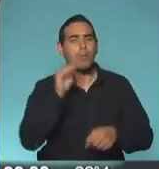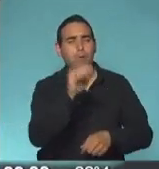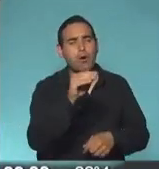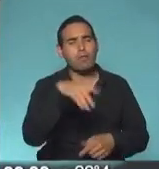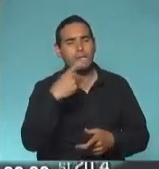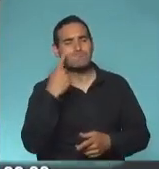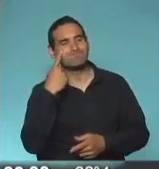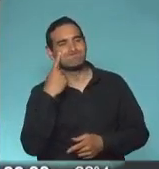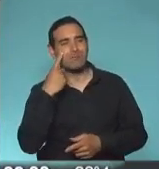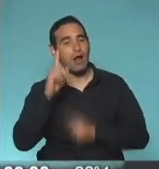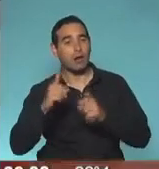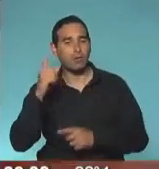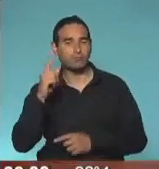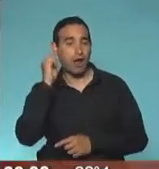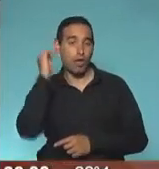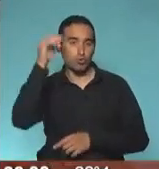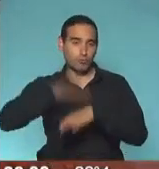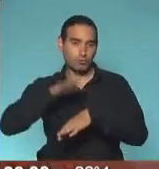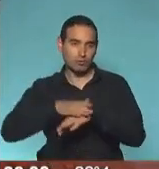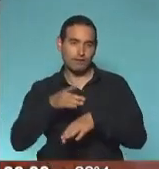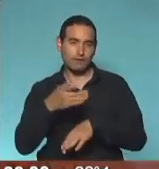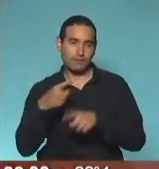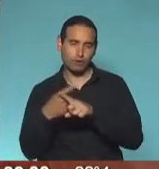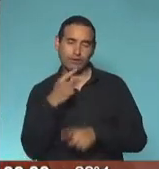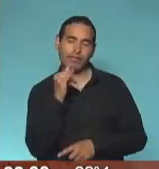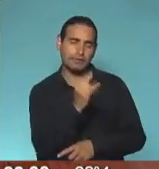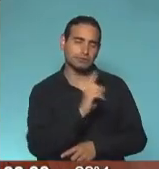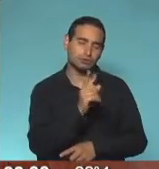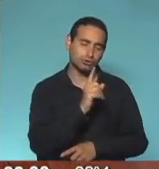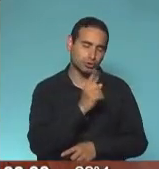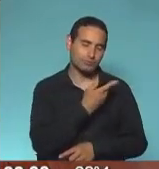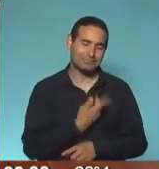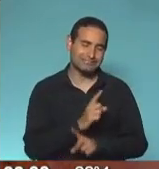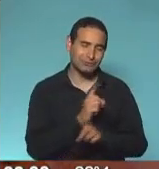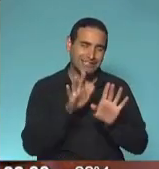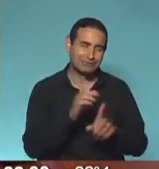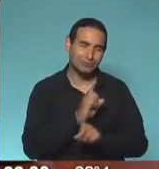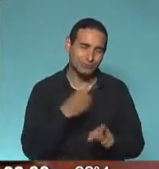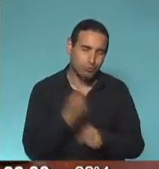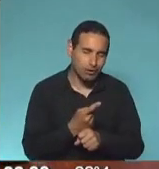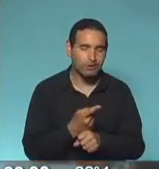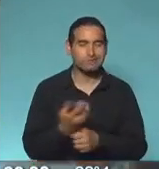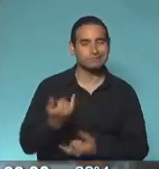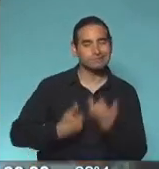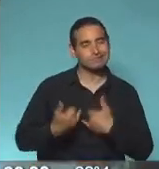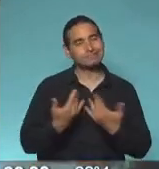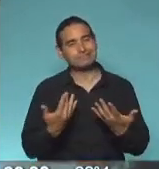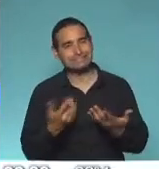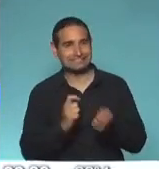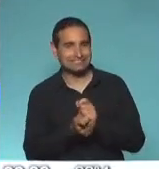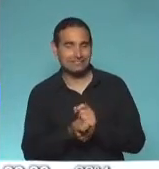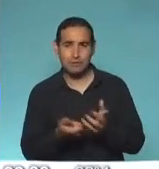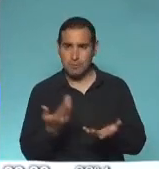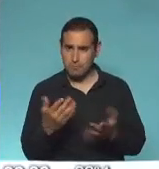me parece que algún adulto responsable del Departamento de Estado y le dice, no, señor presidente, eso es imposible de hacer de alguna manera. Pero es posible